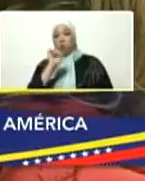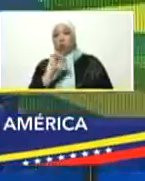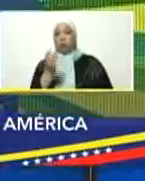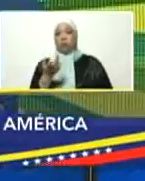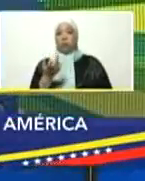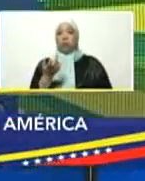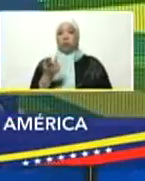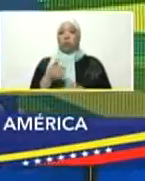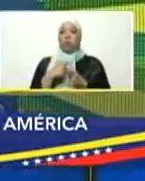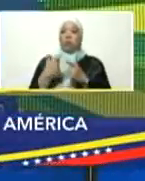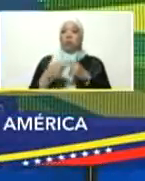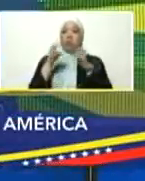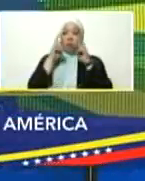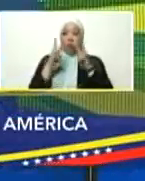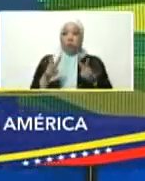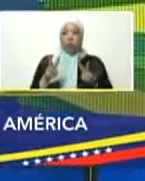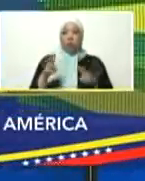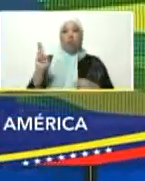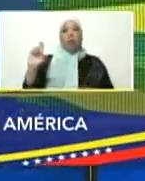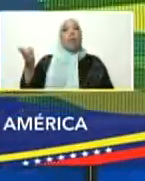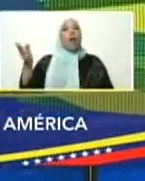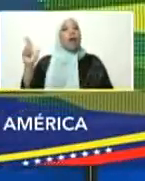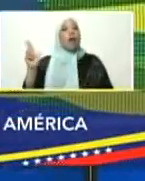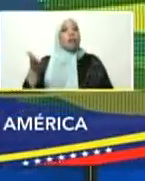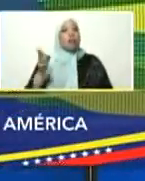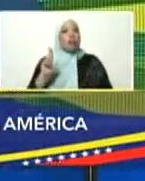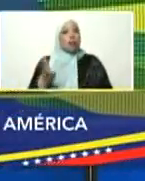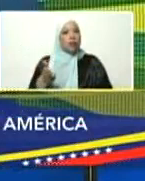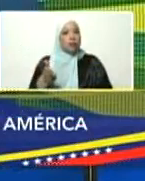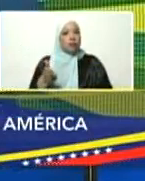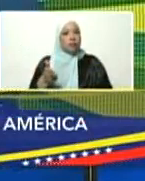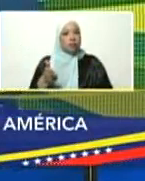Entonces yo salí y paré un taxi.